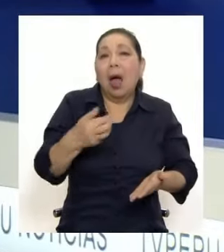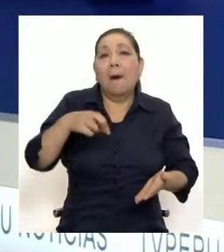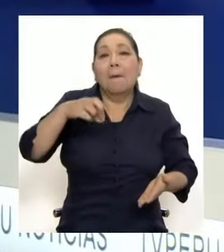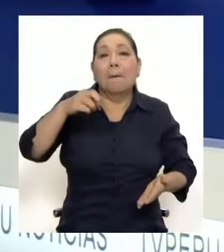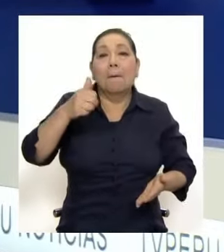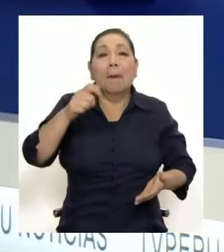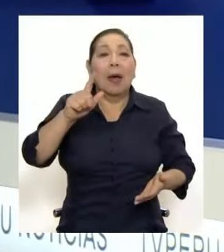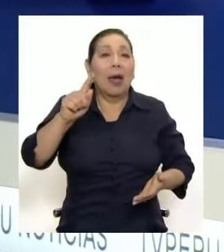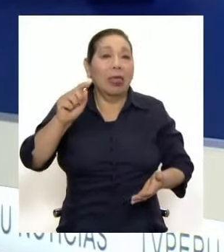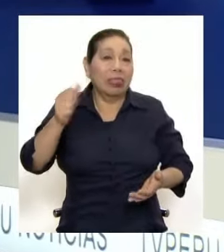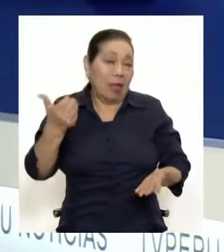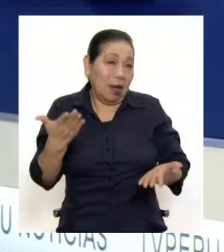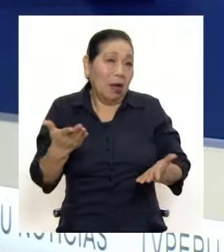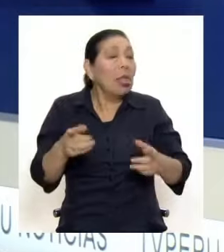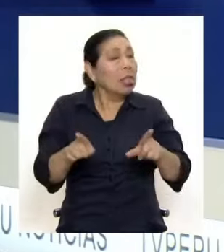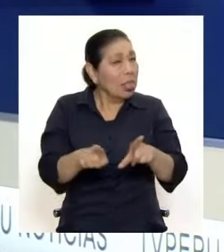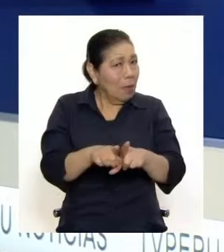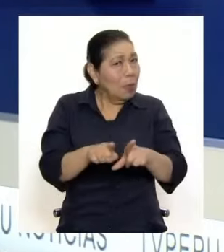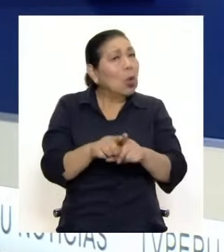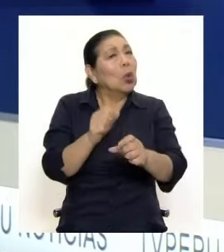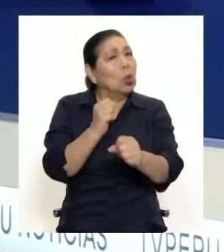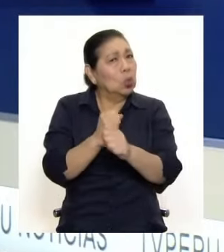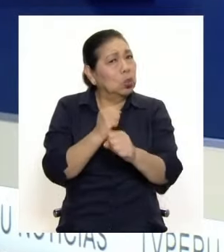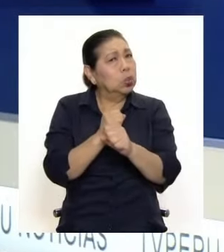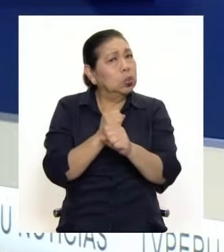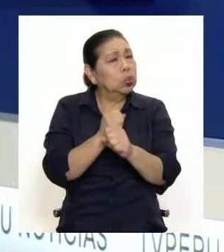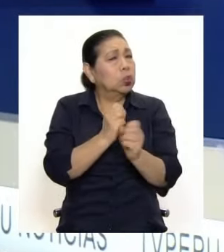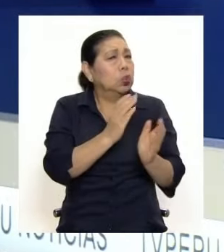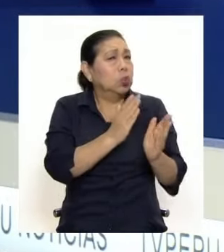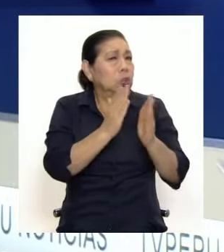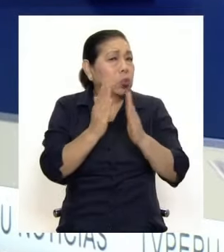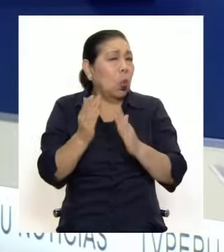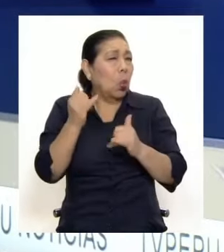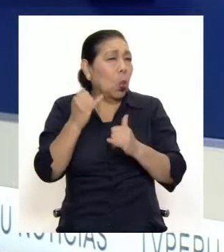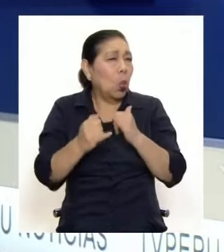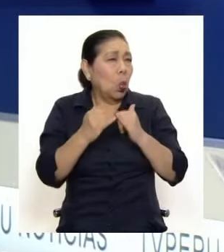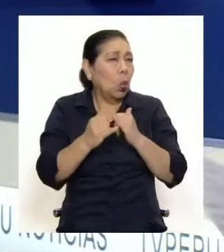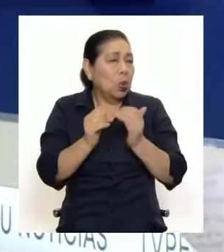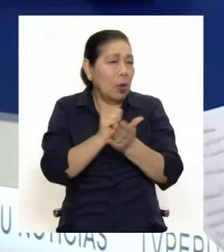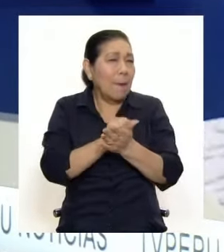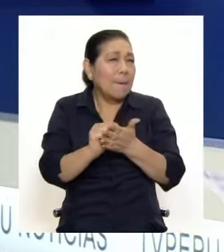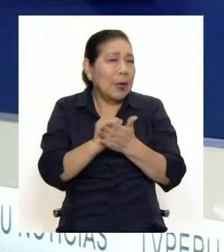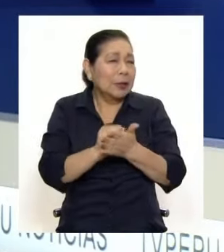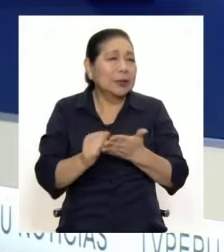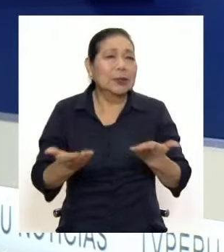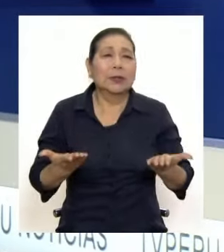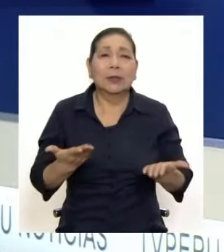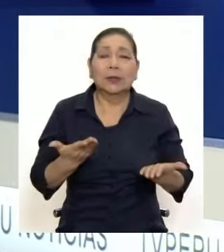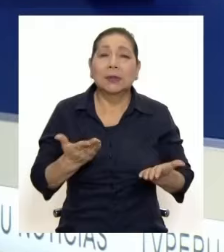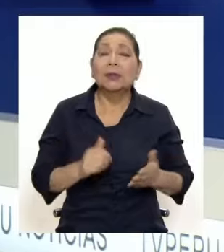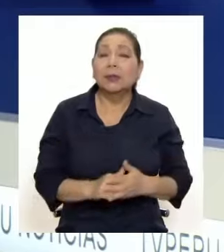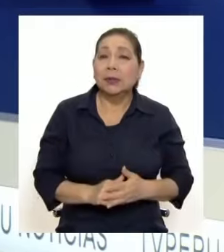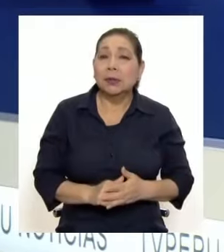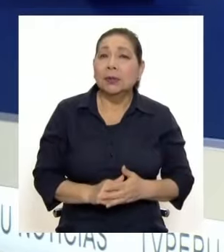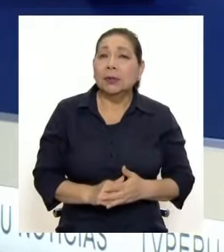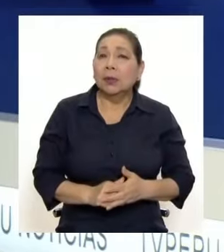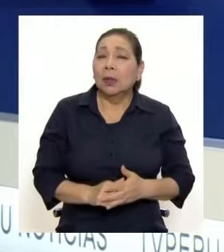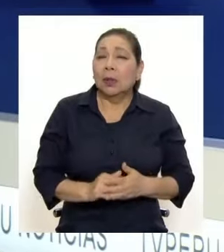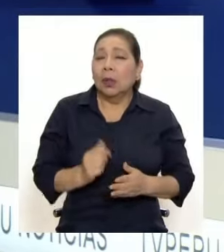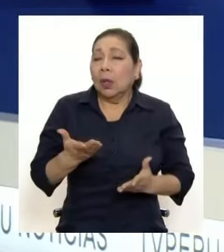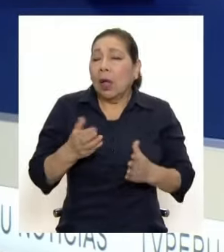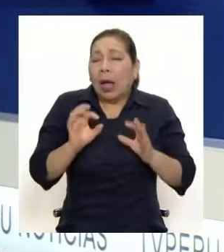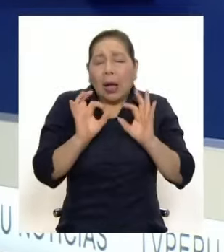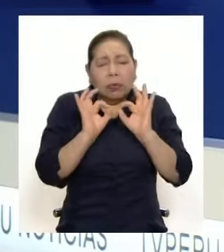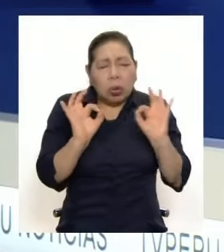importante pero se están trabajando eh en los últimos meses un un un una un